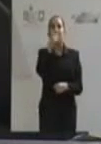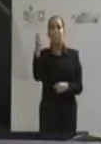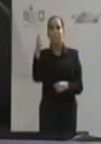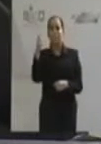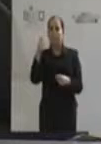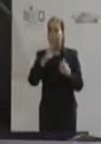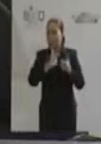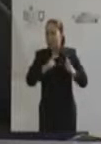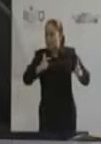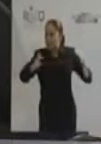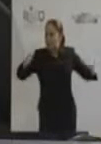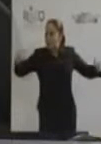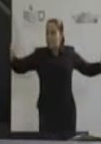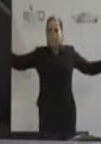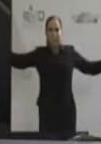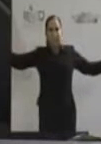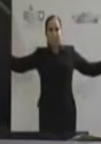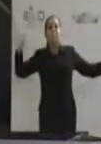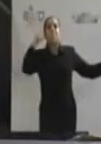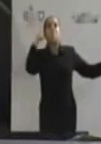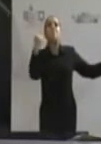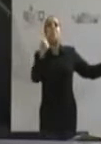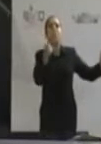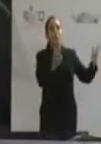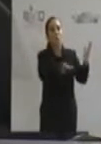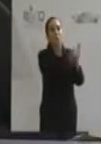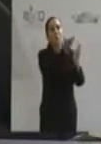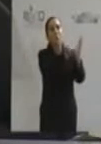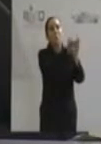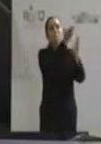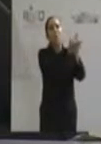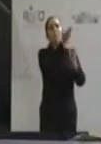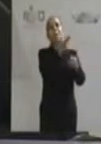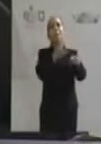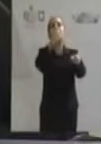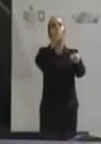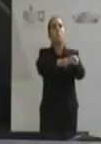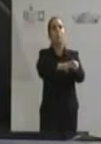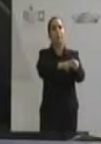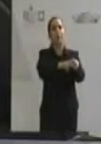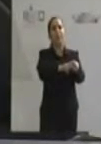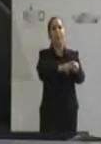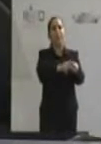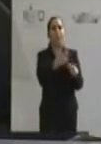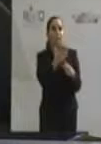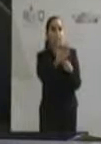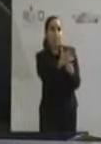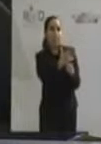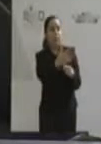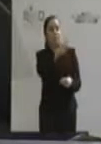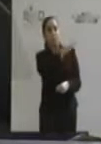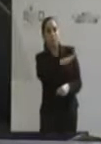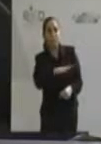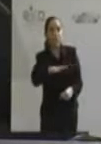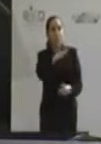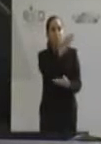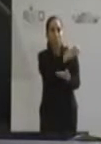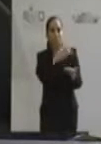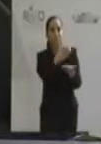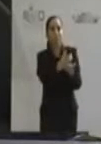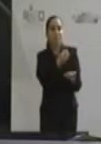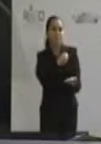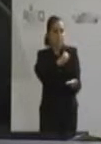Salud, el gobierno priista únicamente destinó para el